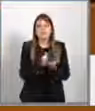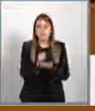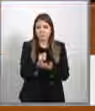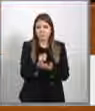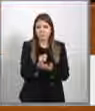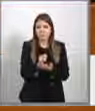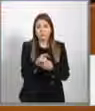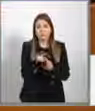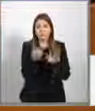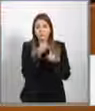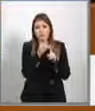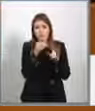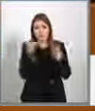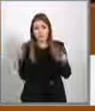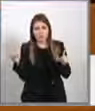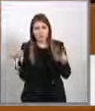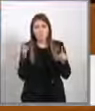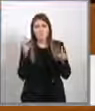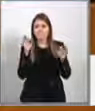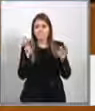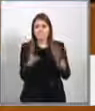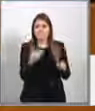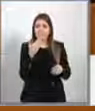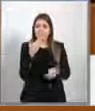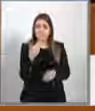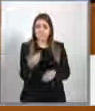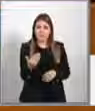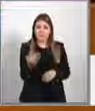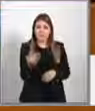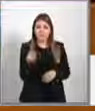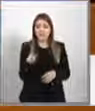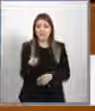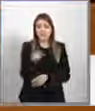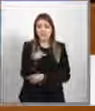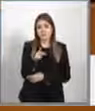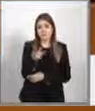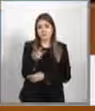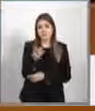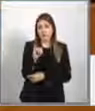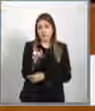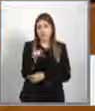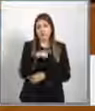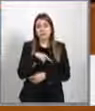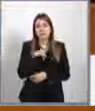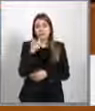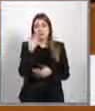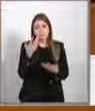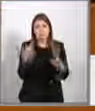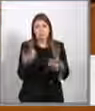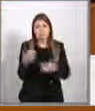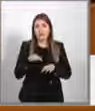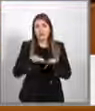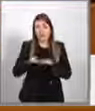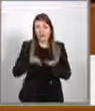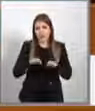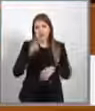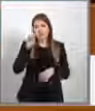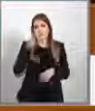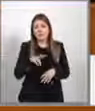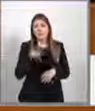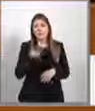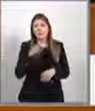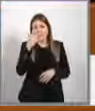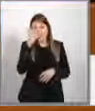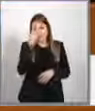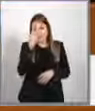un ordenamiento de calidad. En el PRI nos posicionamos en favor de un trabajo legislativo serio, de